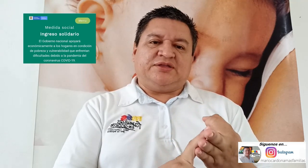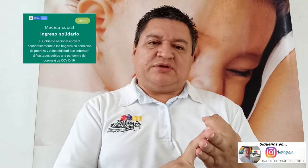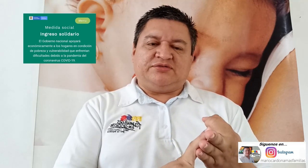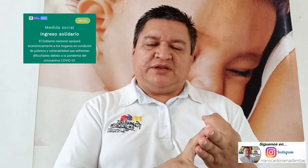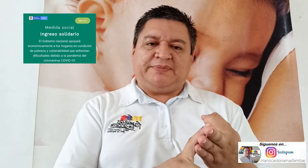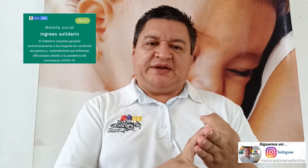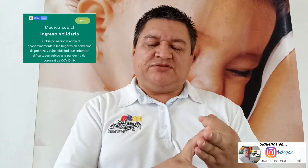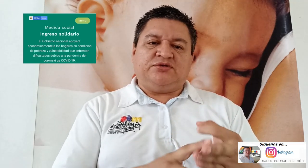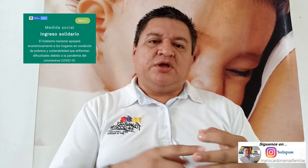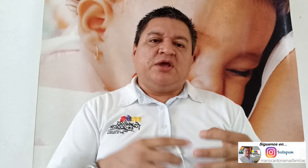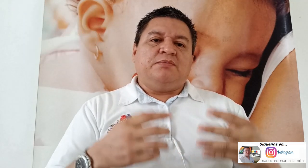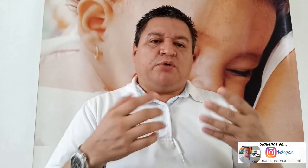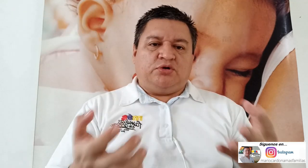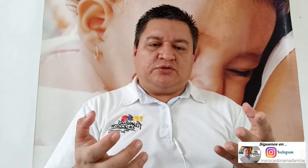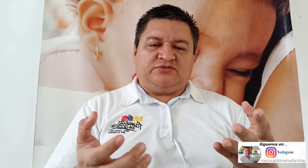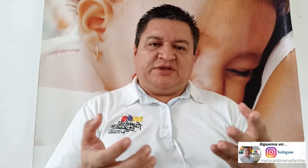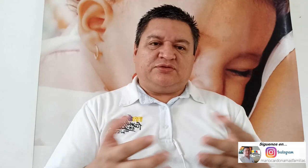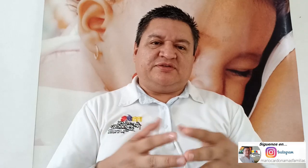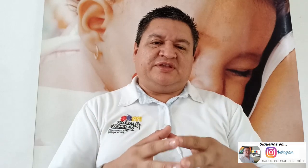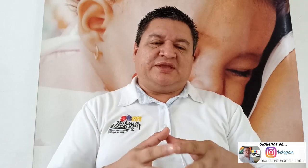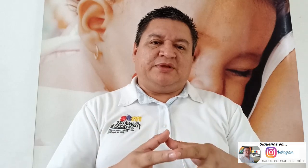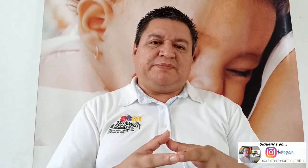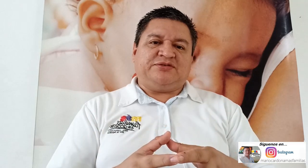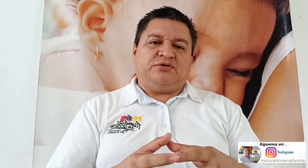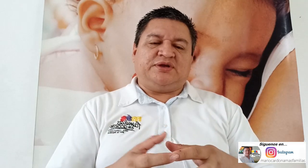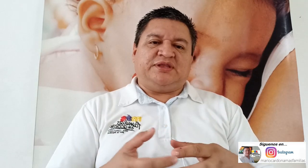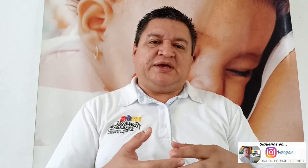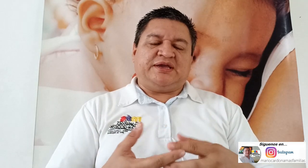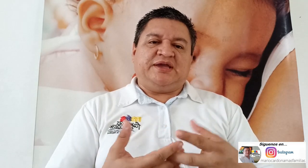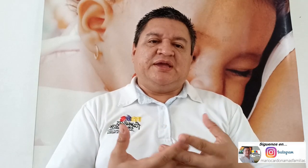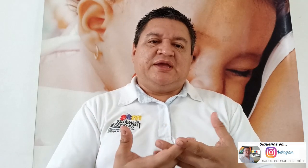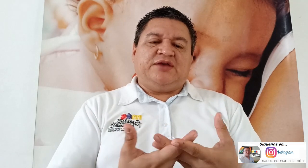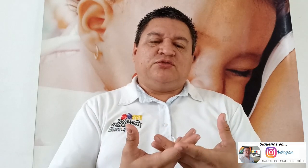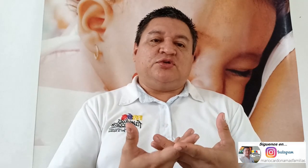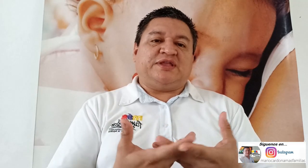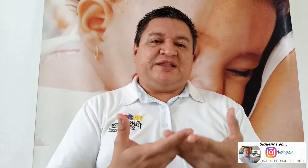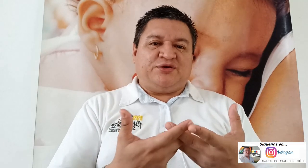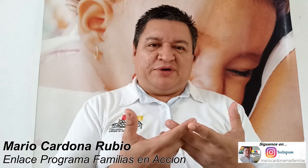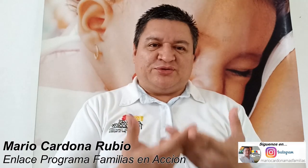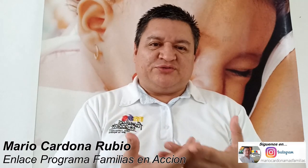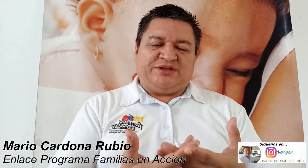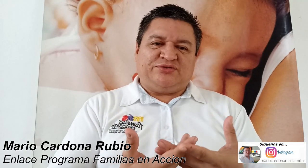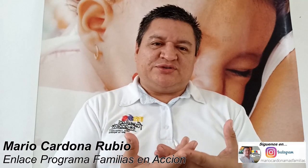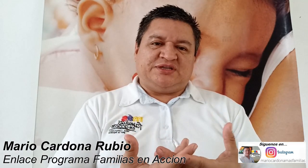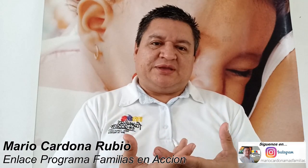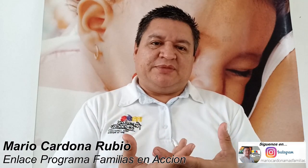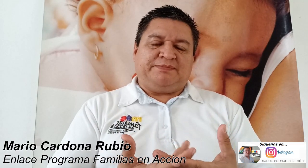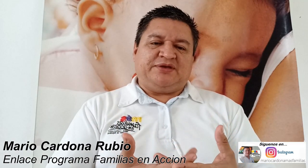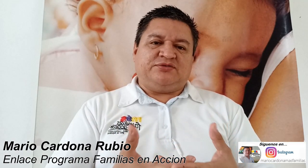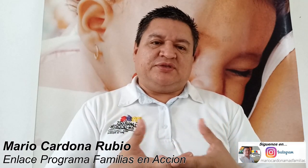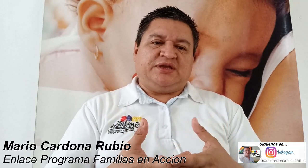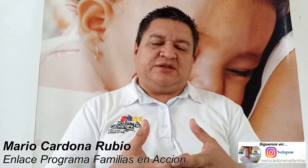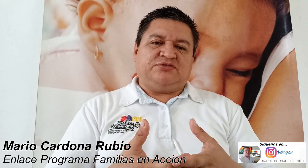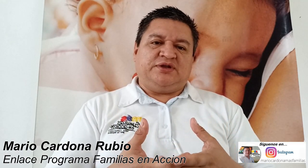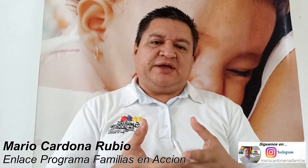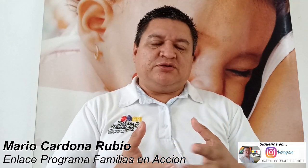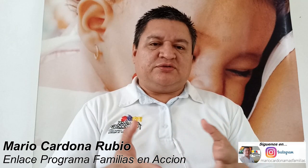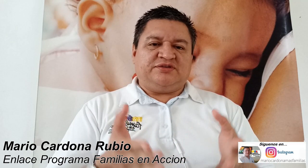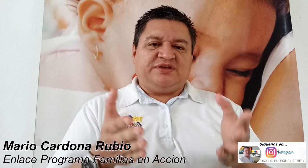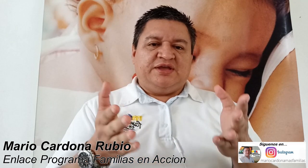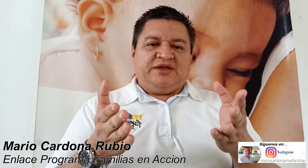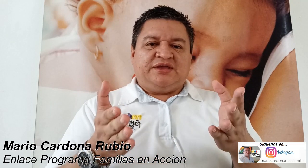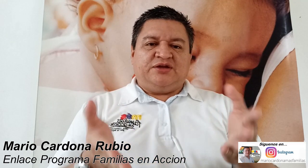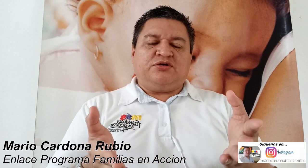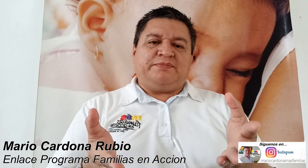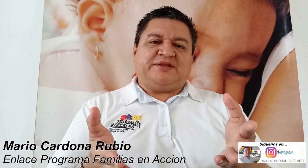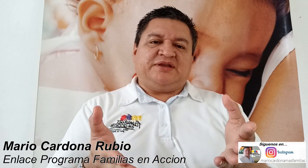y el director nacional de planeación por otros 160 mil pesos, lo que indica que es un total de 480 mil pesos de ingreso solidario.